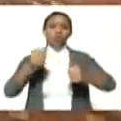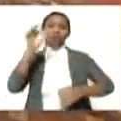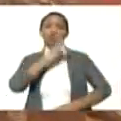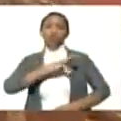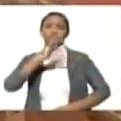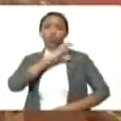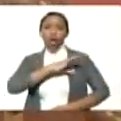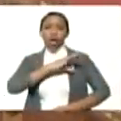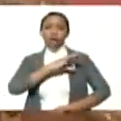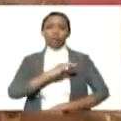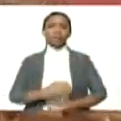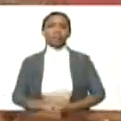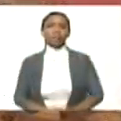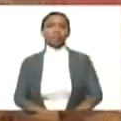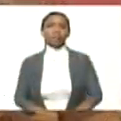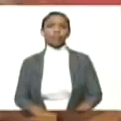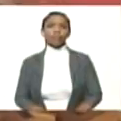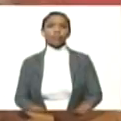social